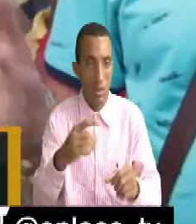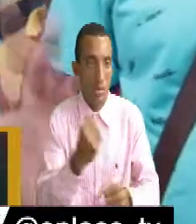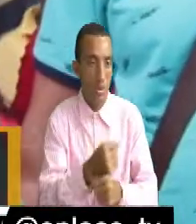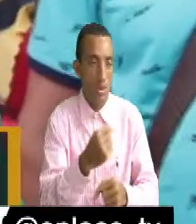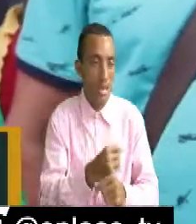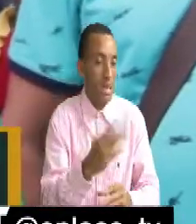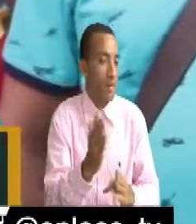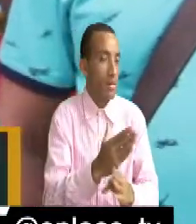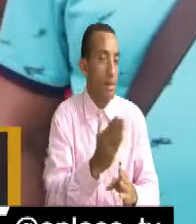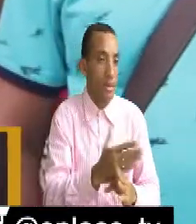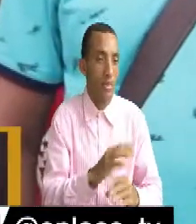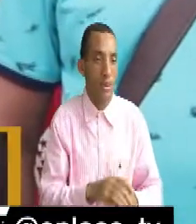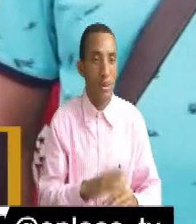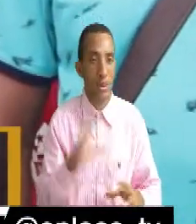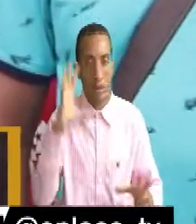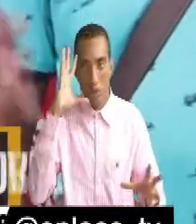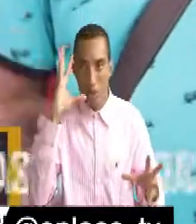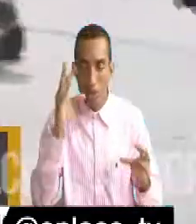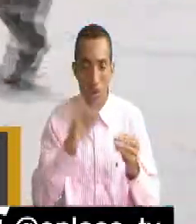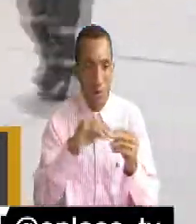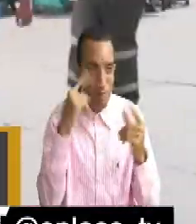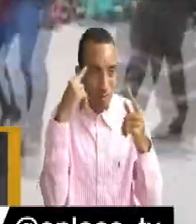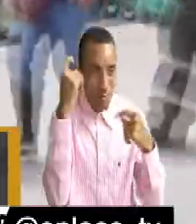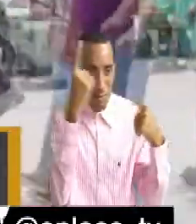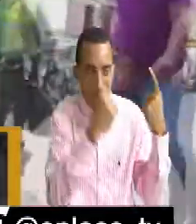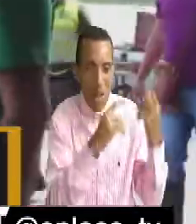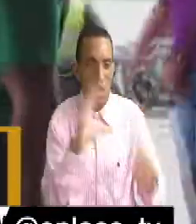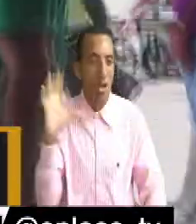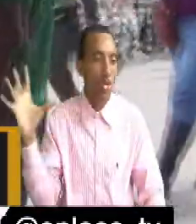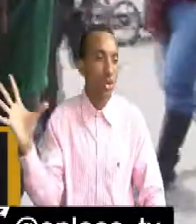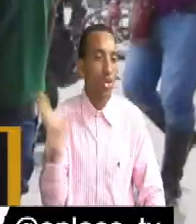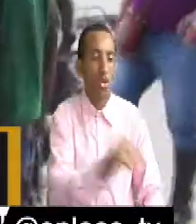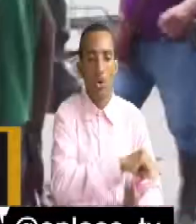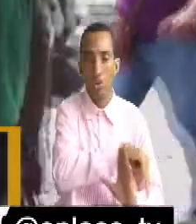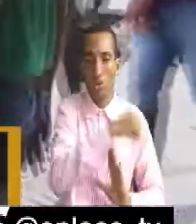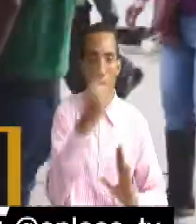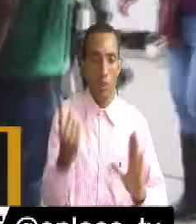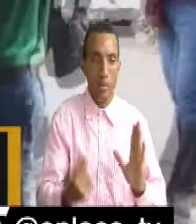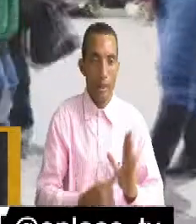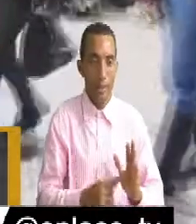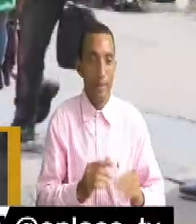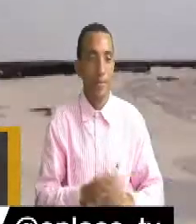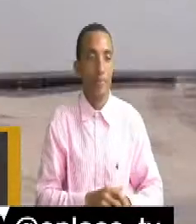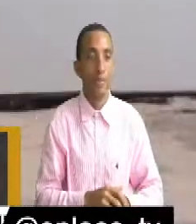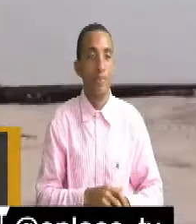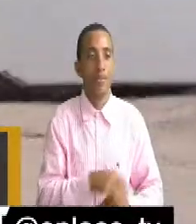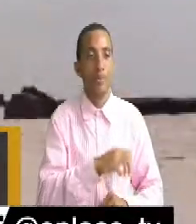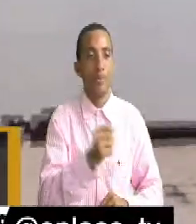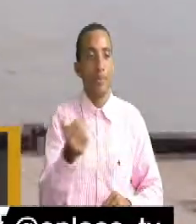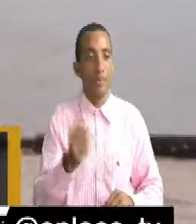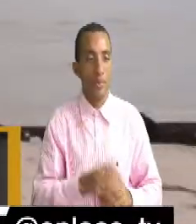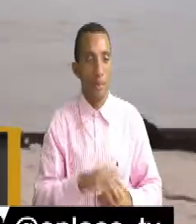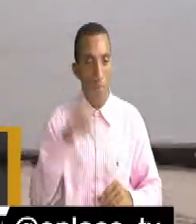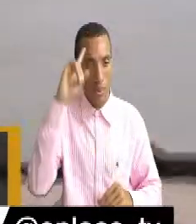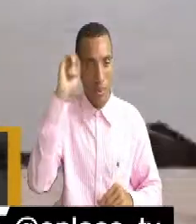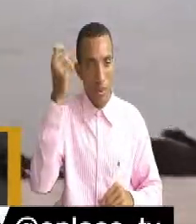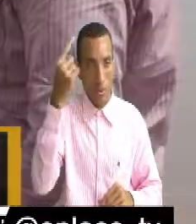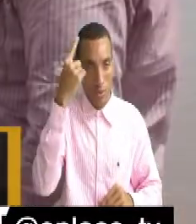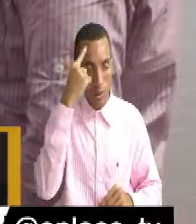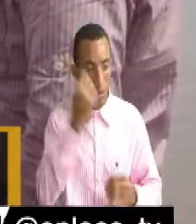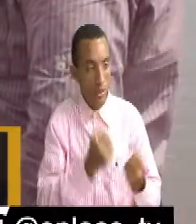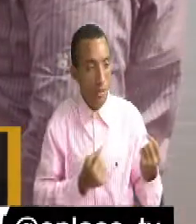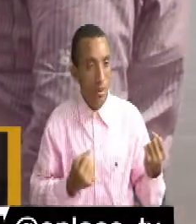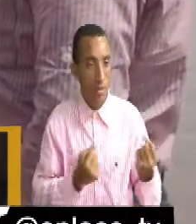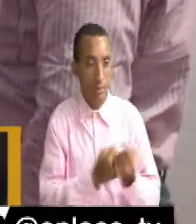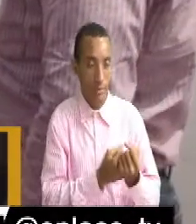Entonces, tenemos que pensar en todos. Secretarías de Medio Ambiente, de Infraestructura, Gobierno y Privada acompañaron la visita